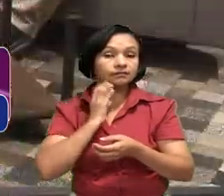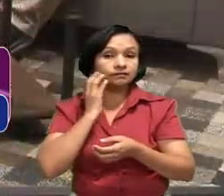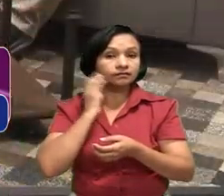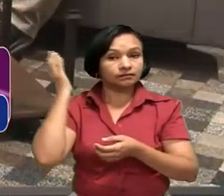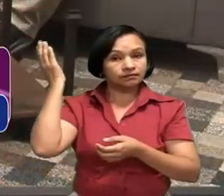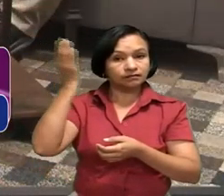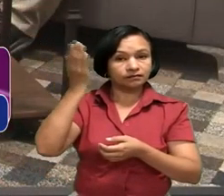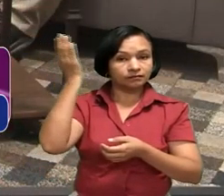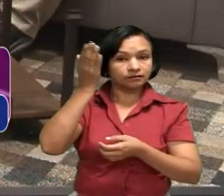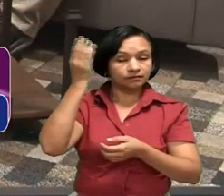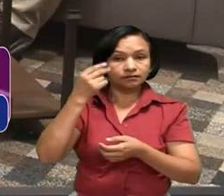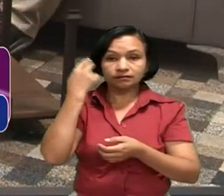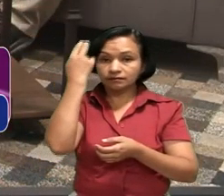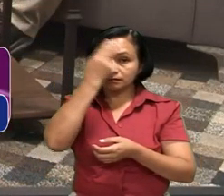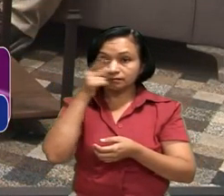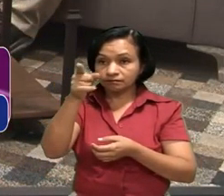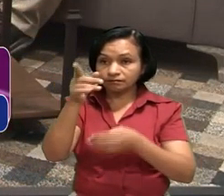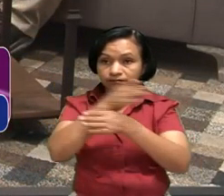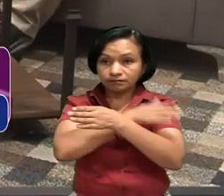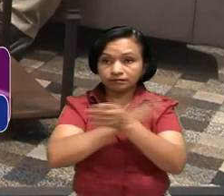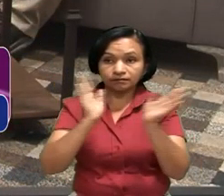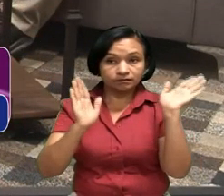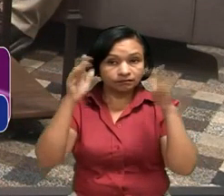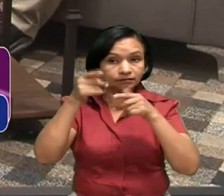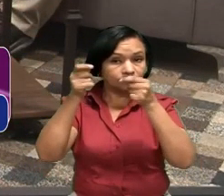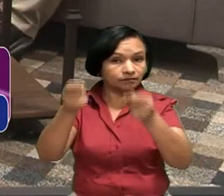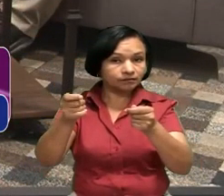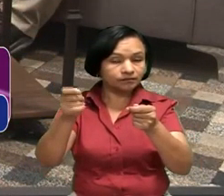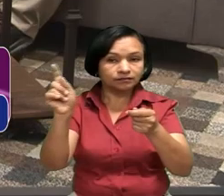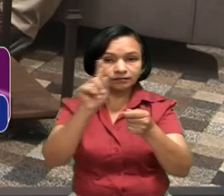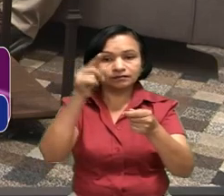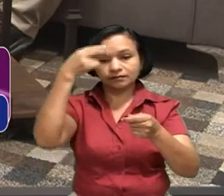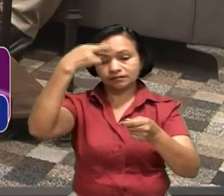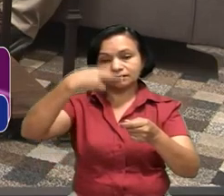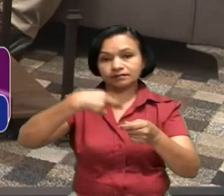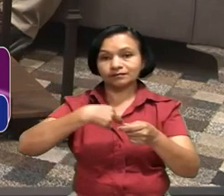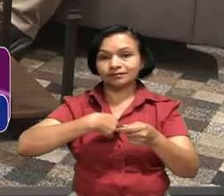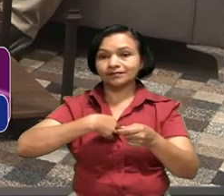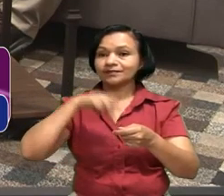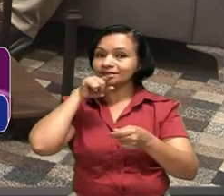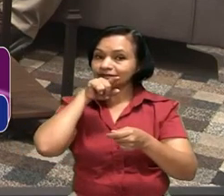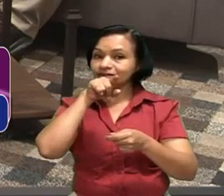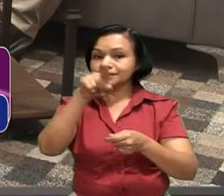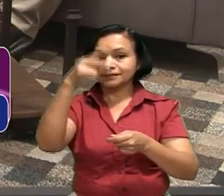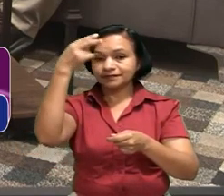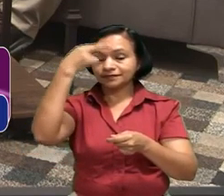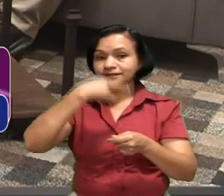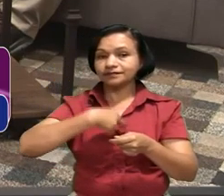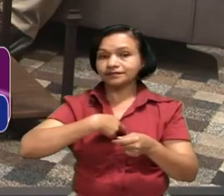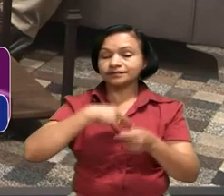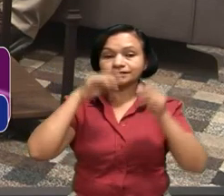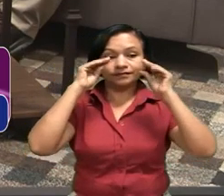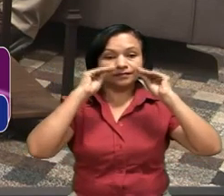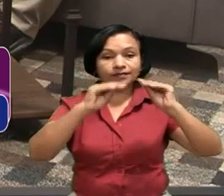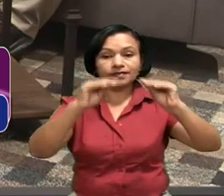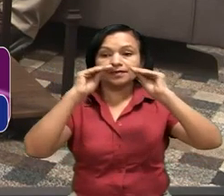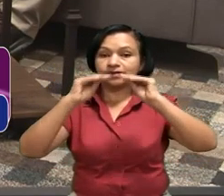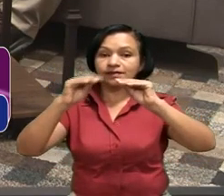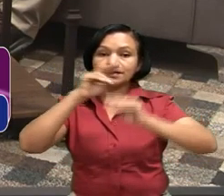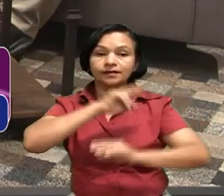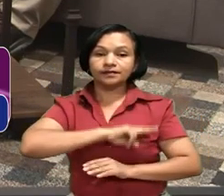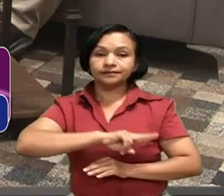no les preguntaron que si tenían títulos o si tienen títulos pero son los responsables en gran medida de enseñar los valores de